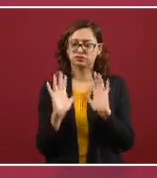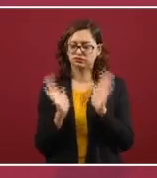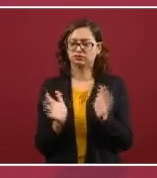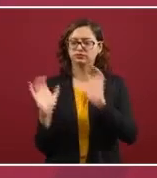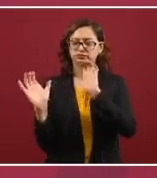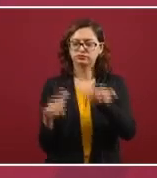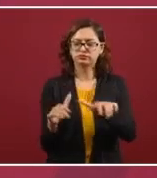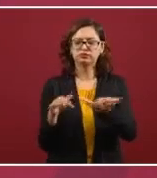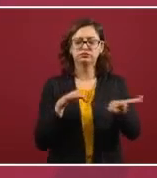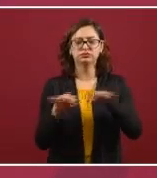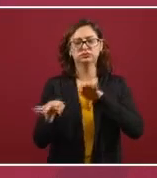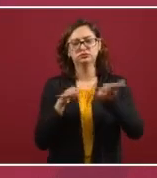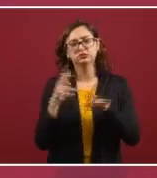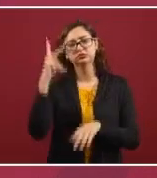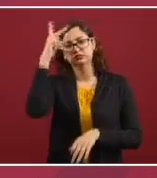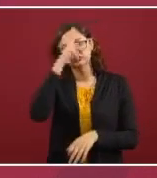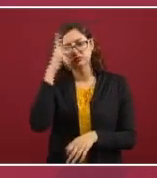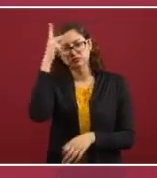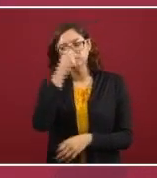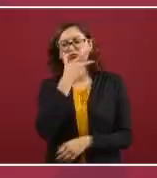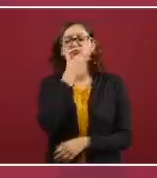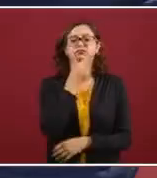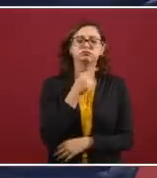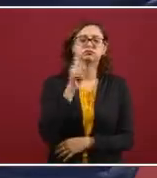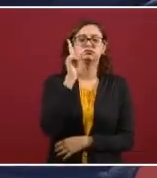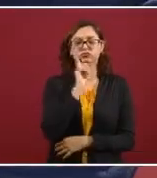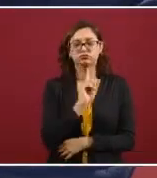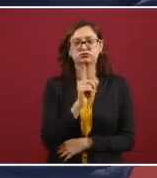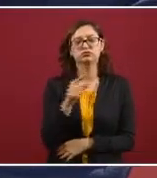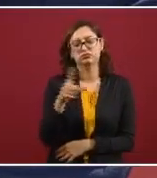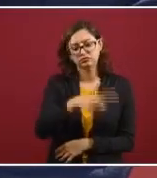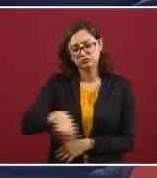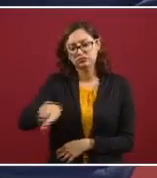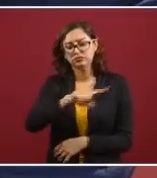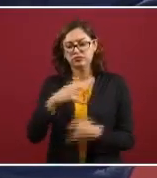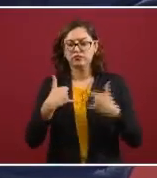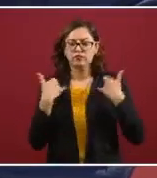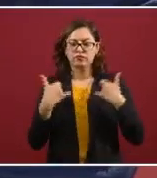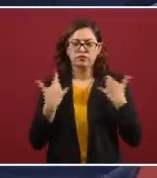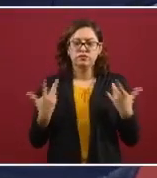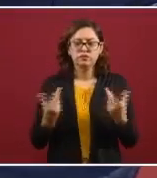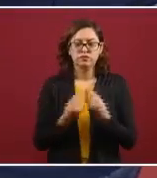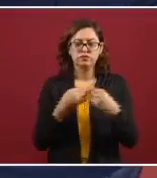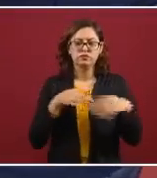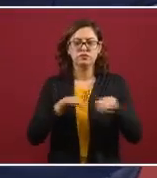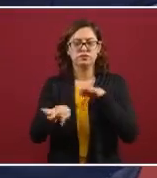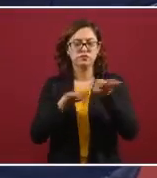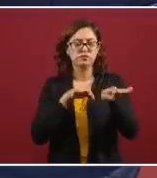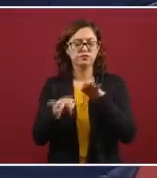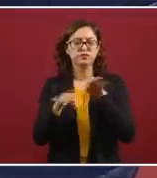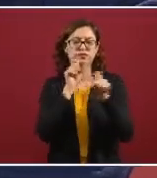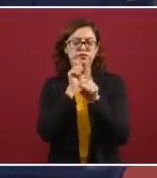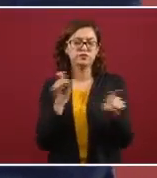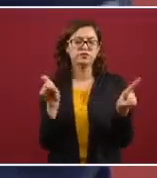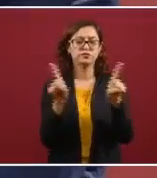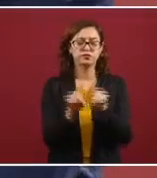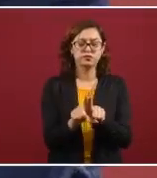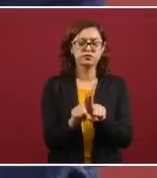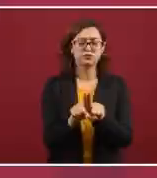psicólogas, psicólogos, que son los que trabajan con los jóvenes y también trabajan